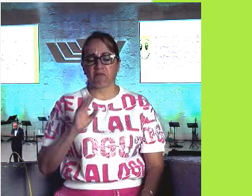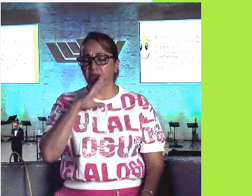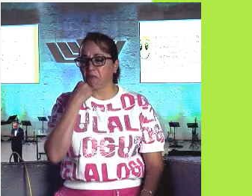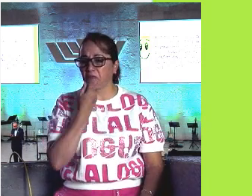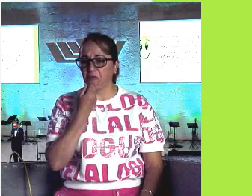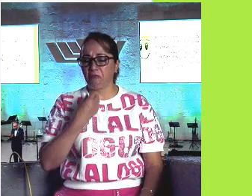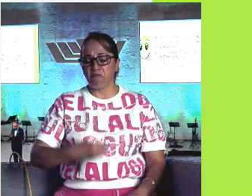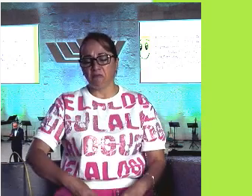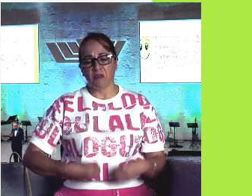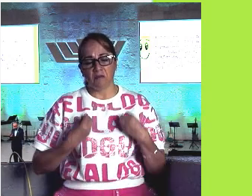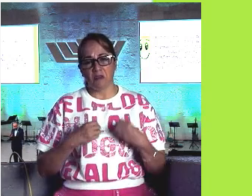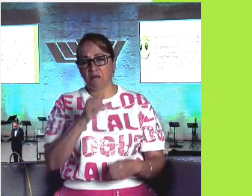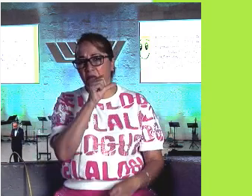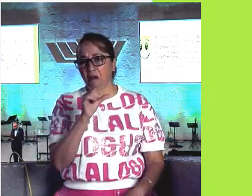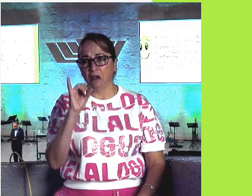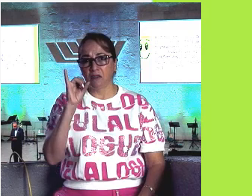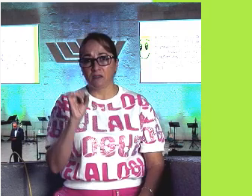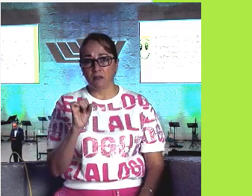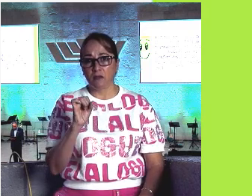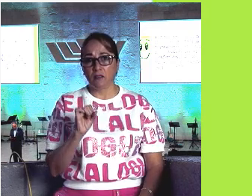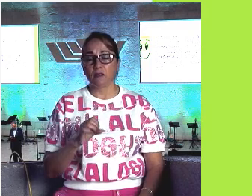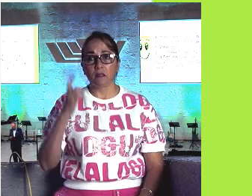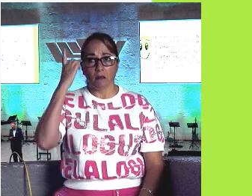David llegó a ser su líder.